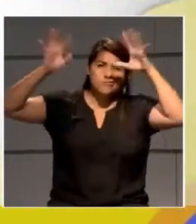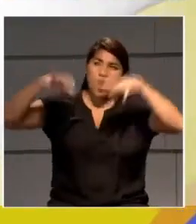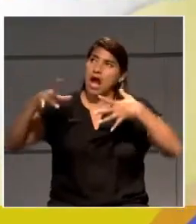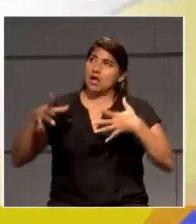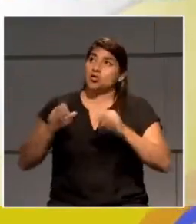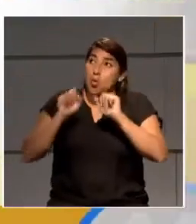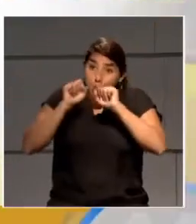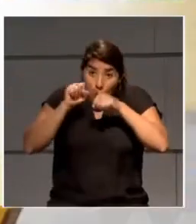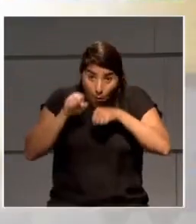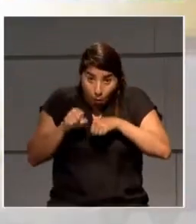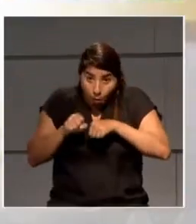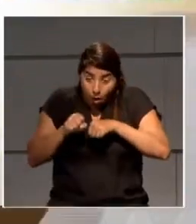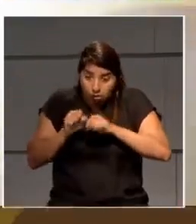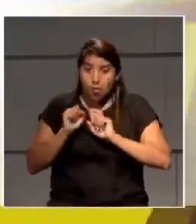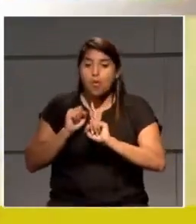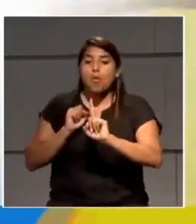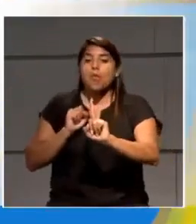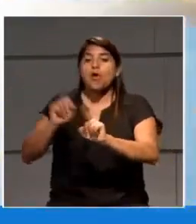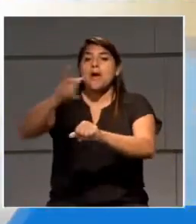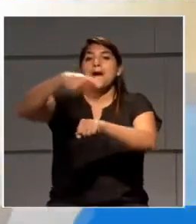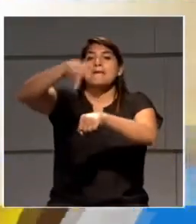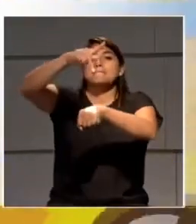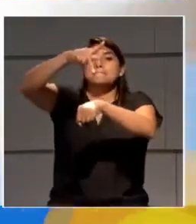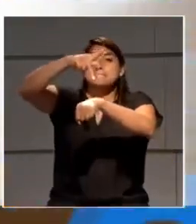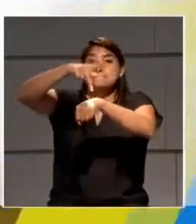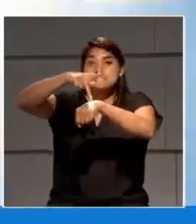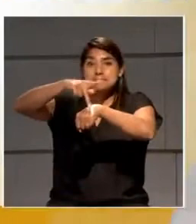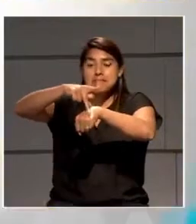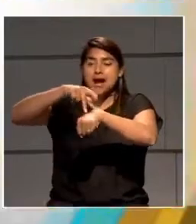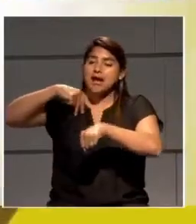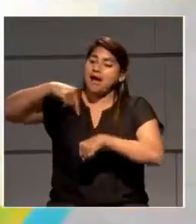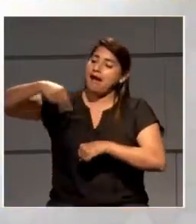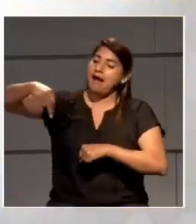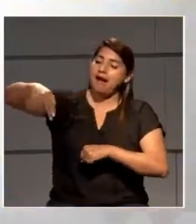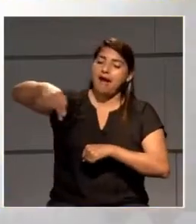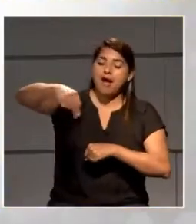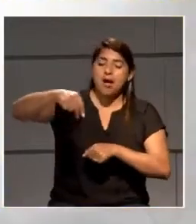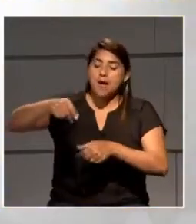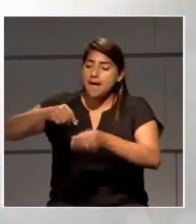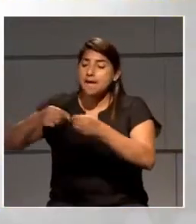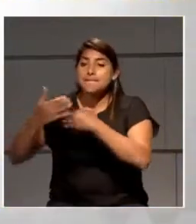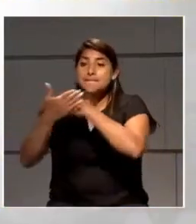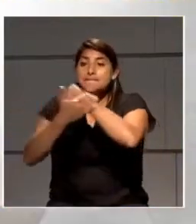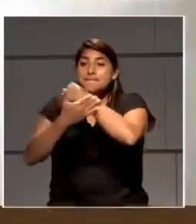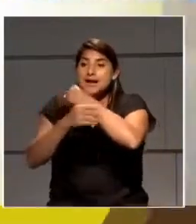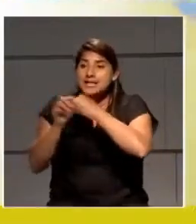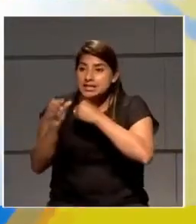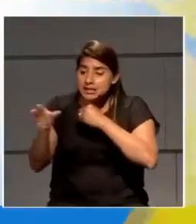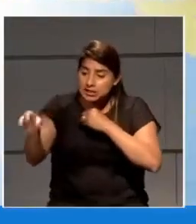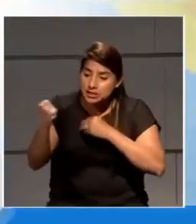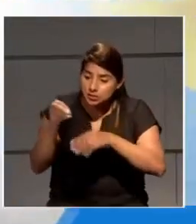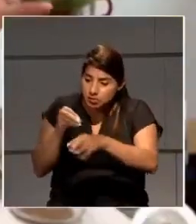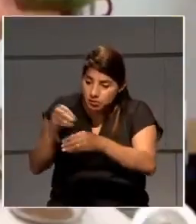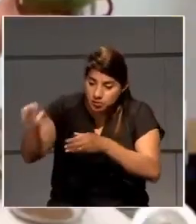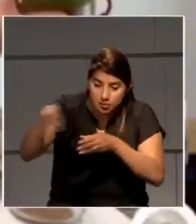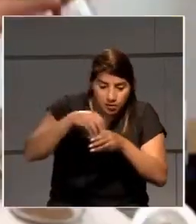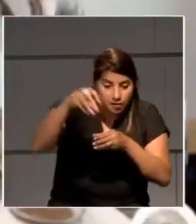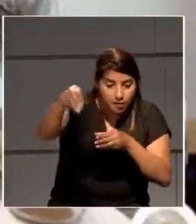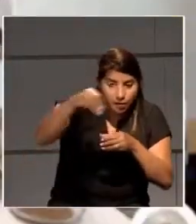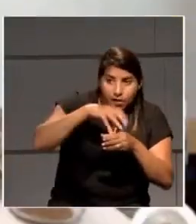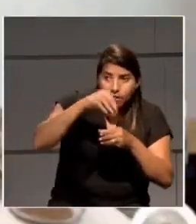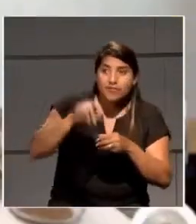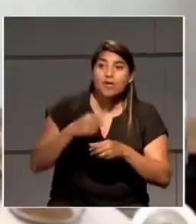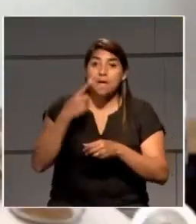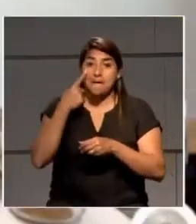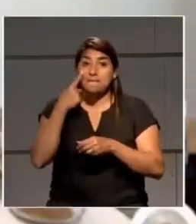cuando puedo, es cierto, voy al parque. Bien. Y entonces camino y junto palitos. Mira los palitos que tengo aquí. ¿Como estos, Plug?